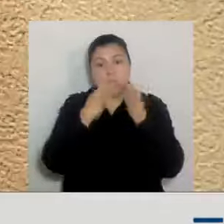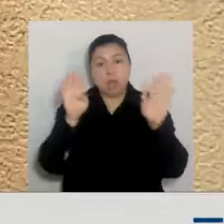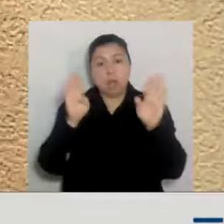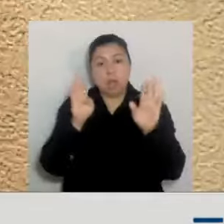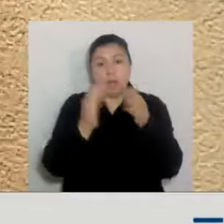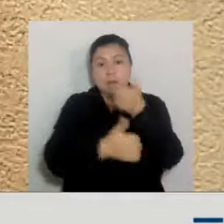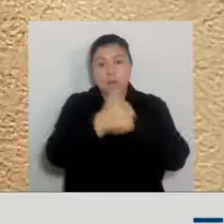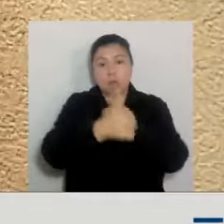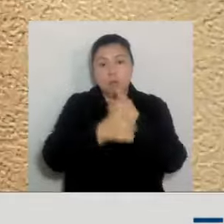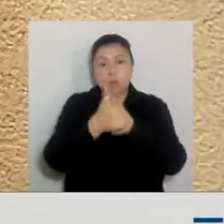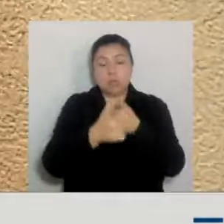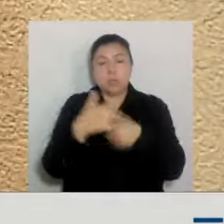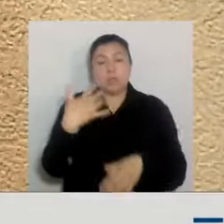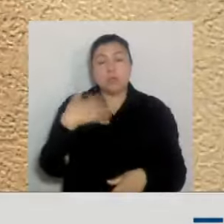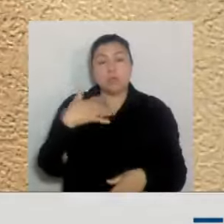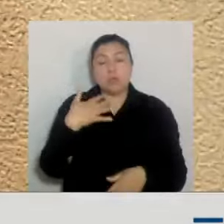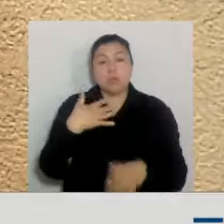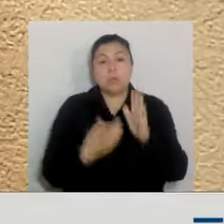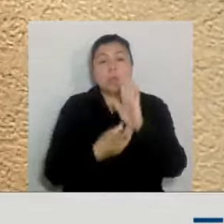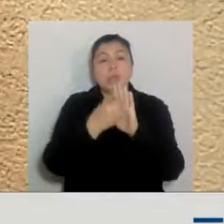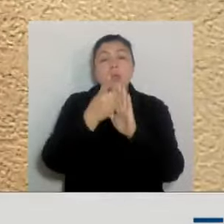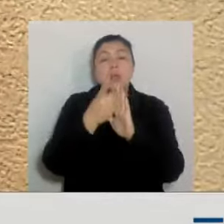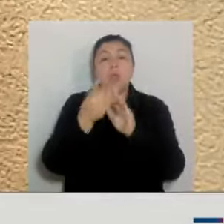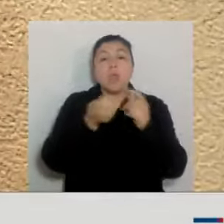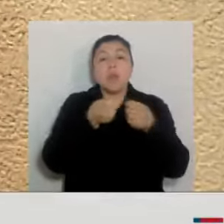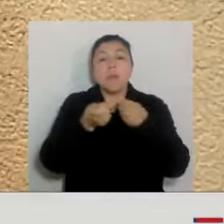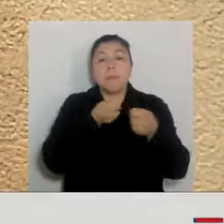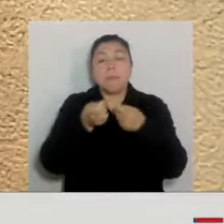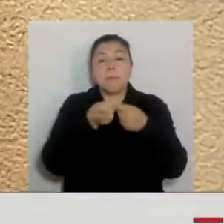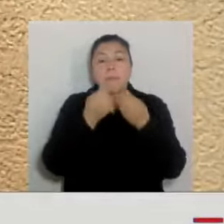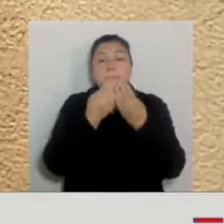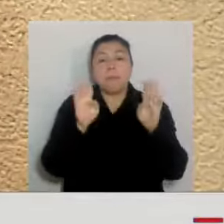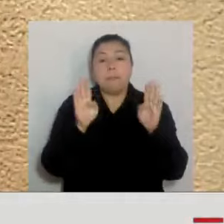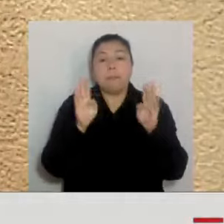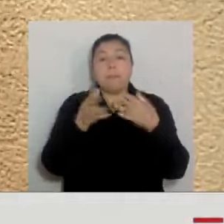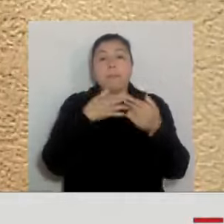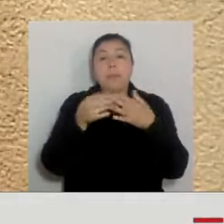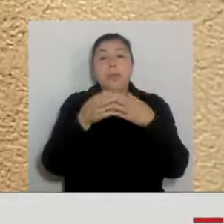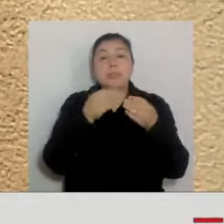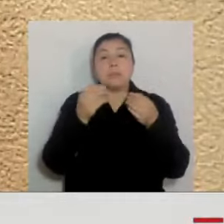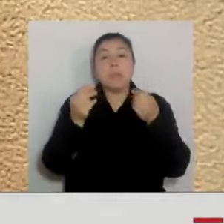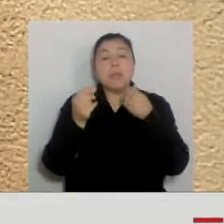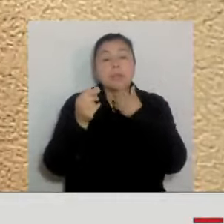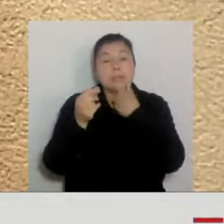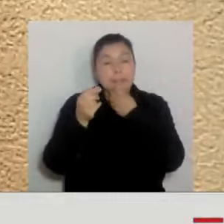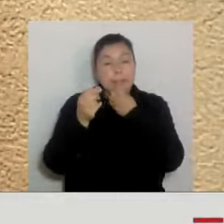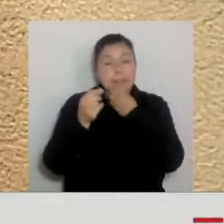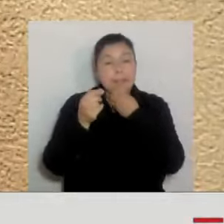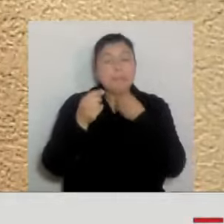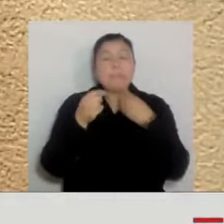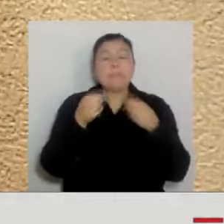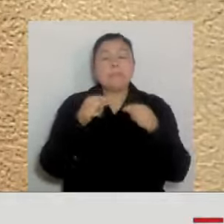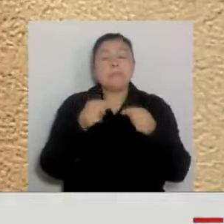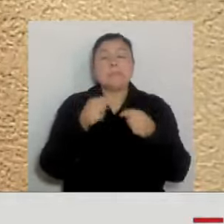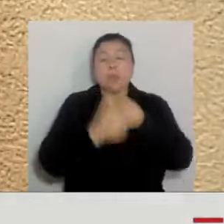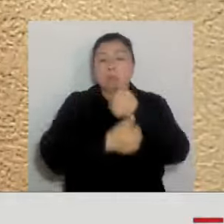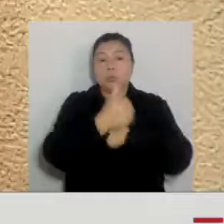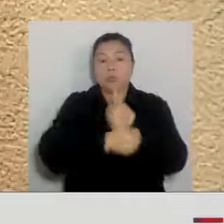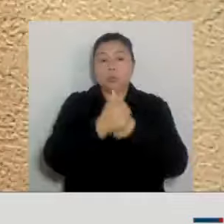cual es crucial para el desarrollo de los mercados abiertos transparentes y sujetos a principios de competencia sana